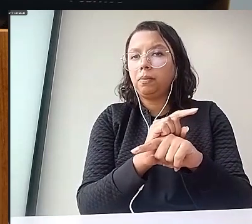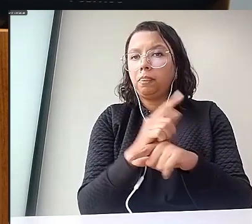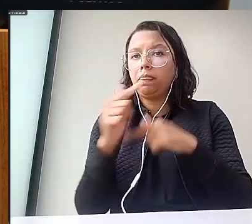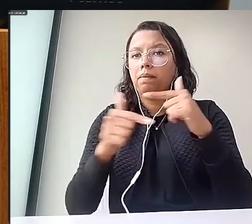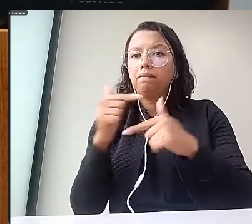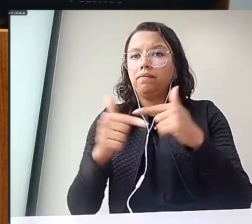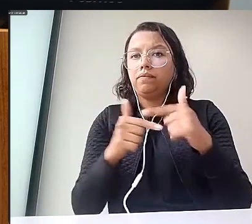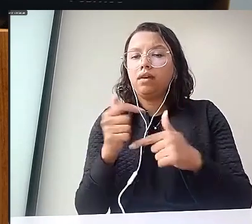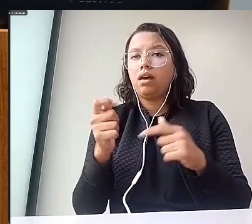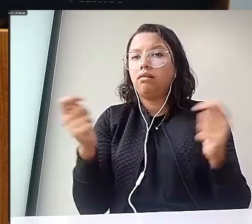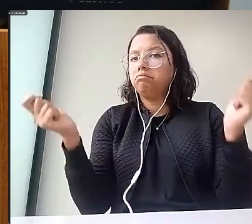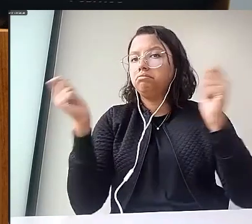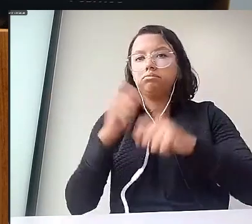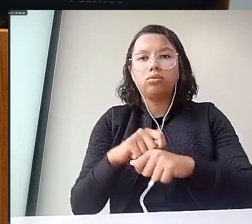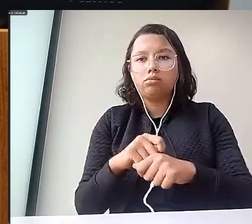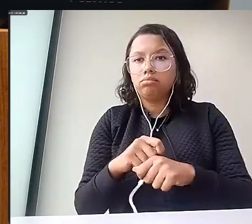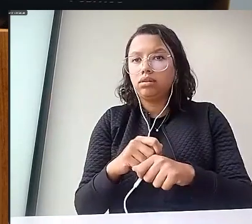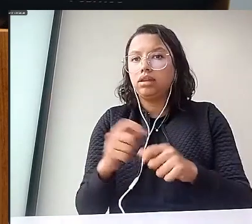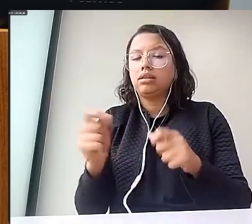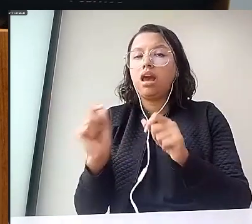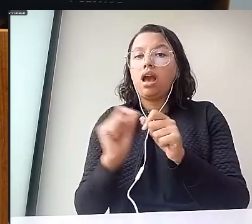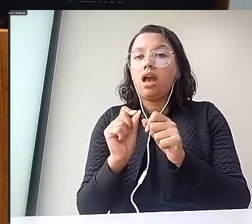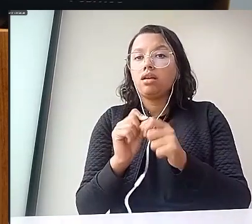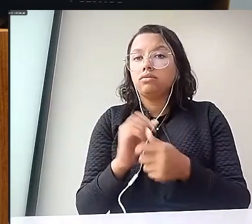manera completa y total.